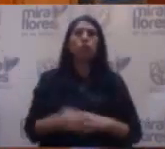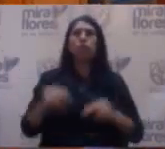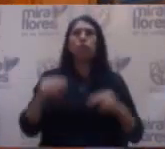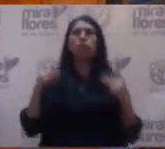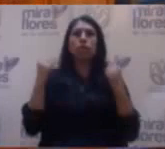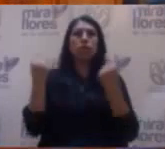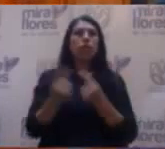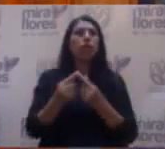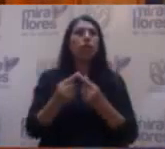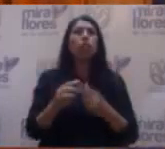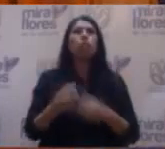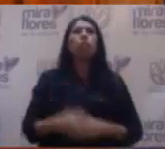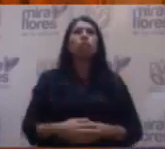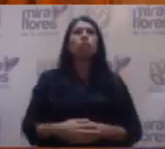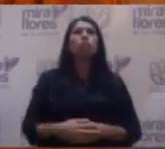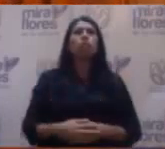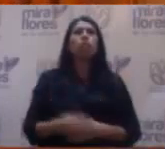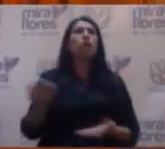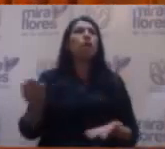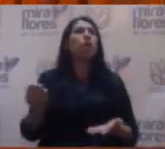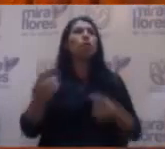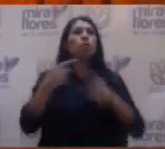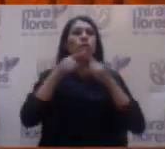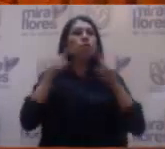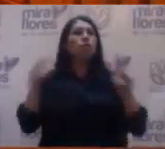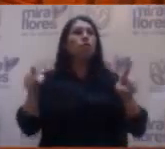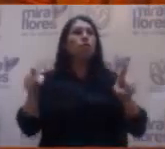Muy bien, no sé si hay algún otro informe en mesa.